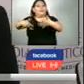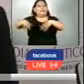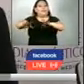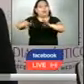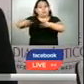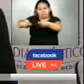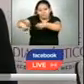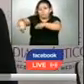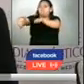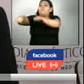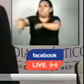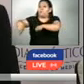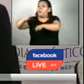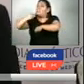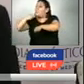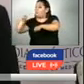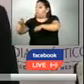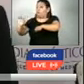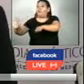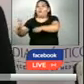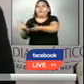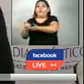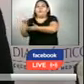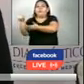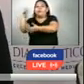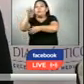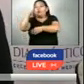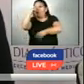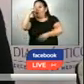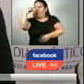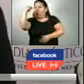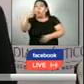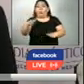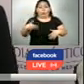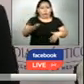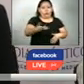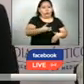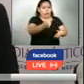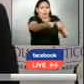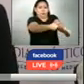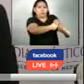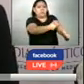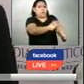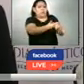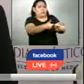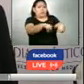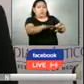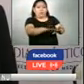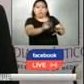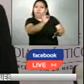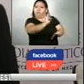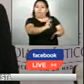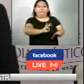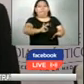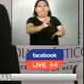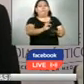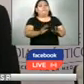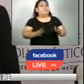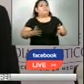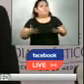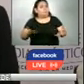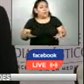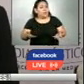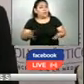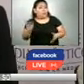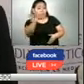un convenio con la universidad, ya que el hospital tiene todas las características de un hospital